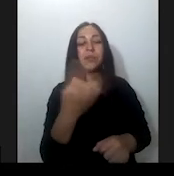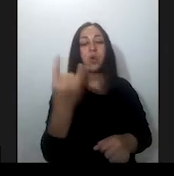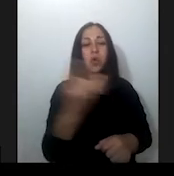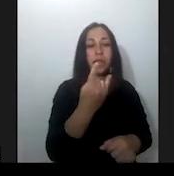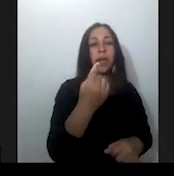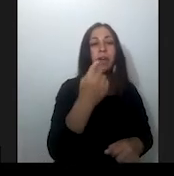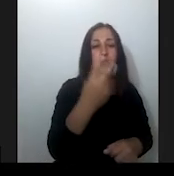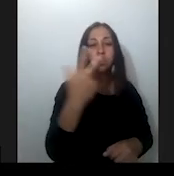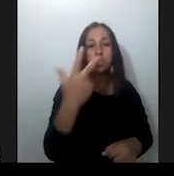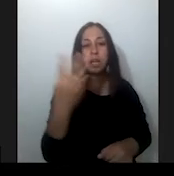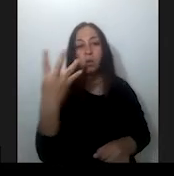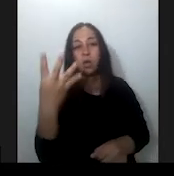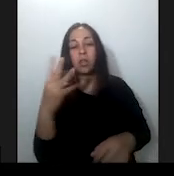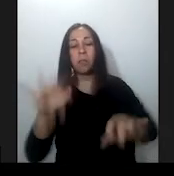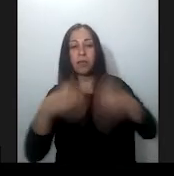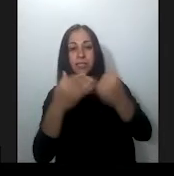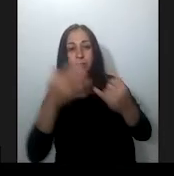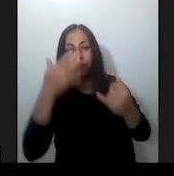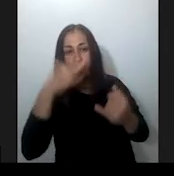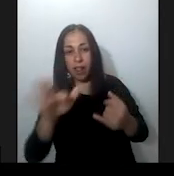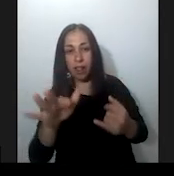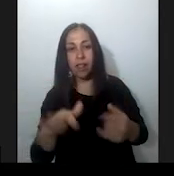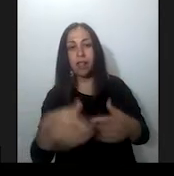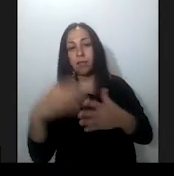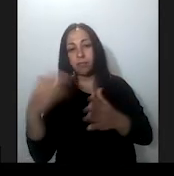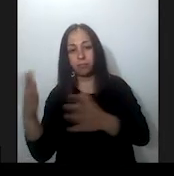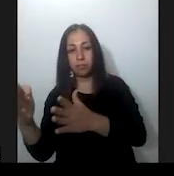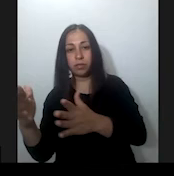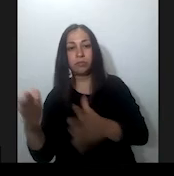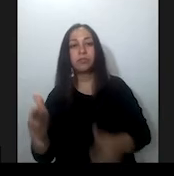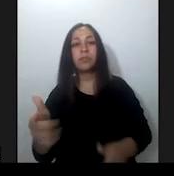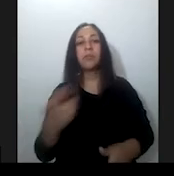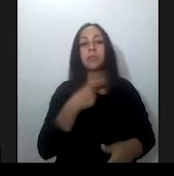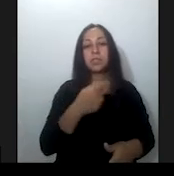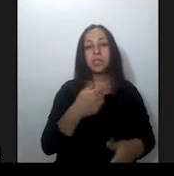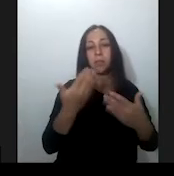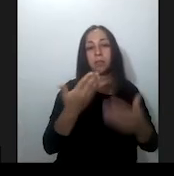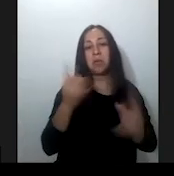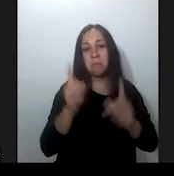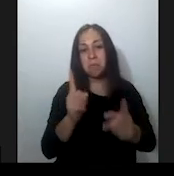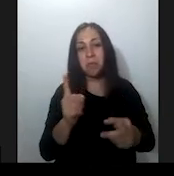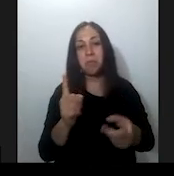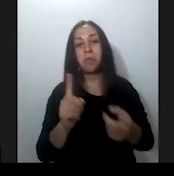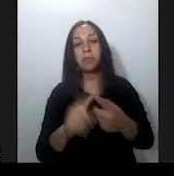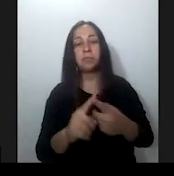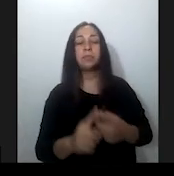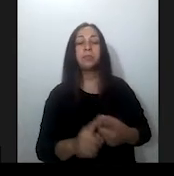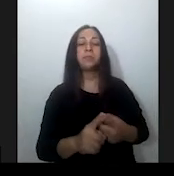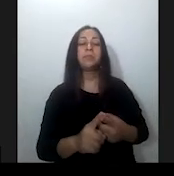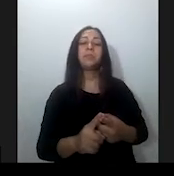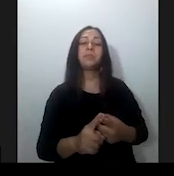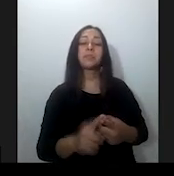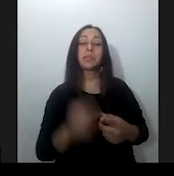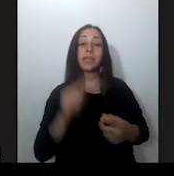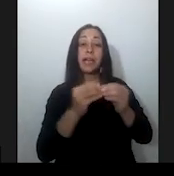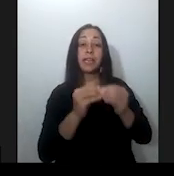solapas más, unidad 2, unidad 3, unidad 4 y el examen final, que lo pueden replicar. Bien, si quieren, luego pueden hacer esto